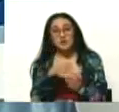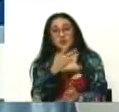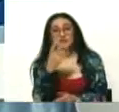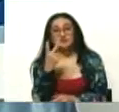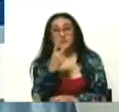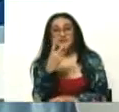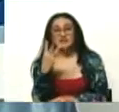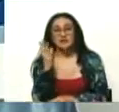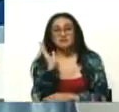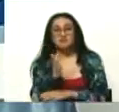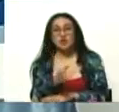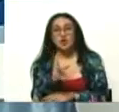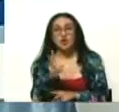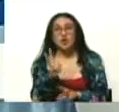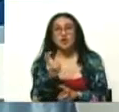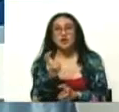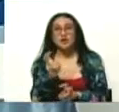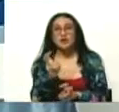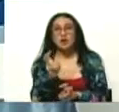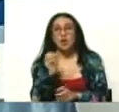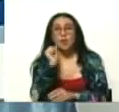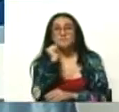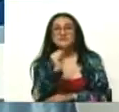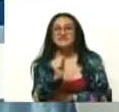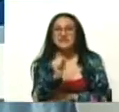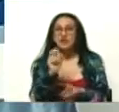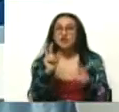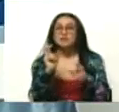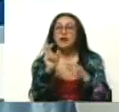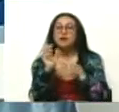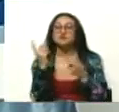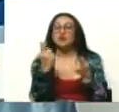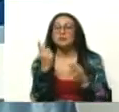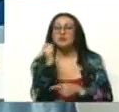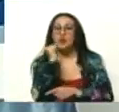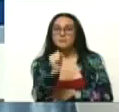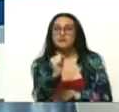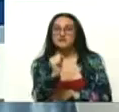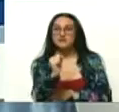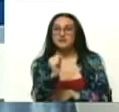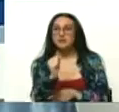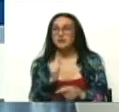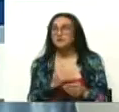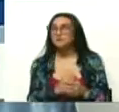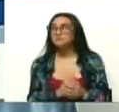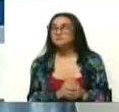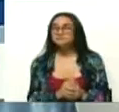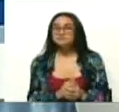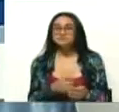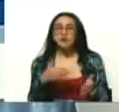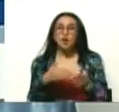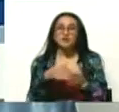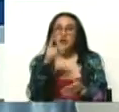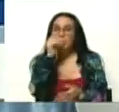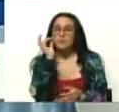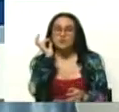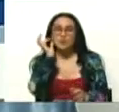2.423 condenas por el delito de homicidio contra hombres,